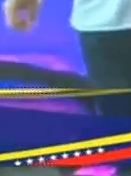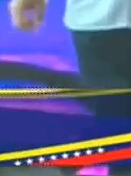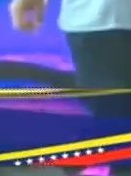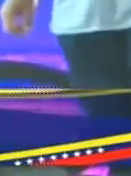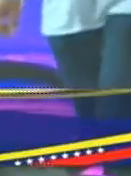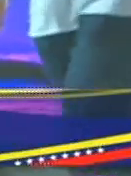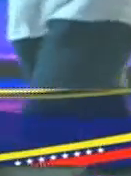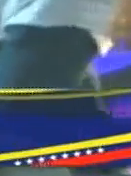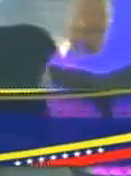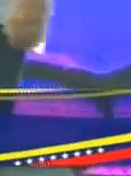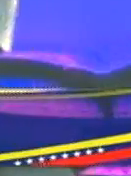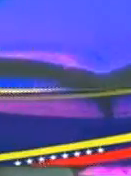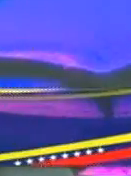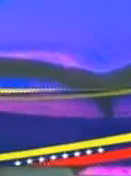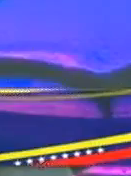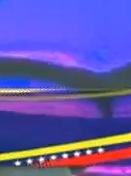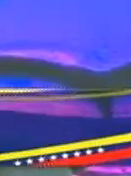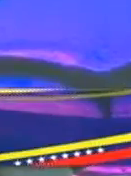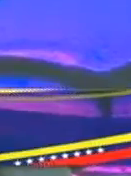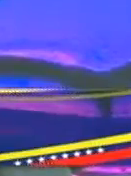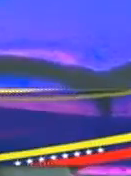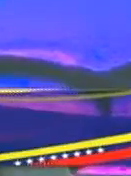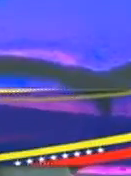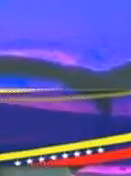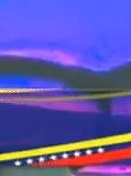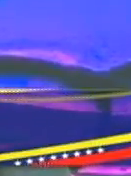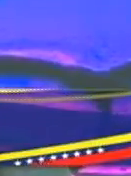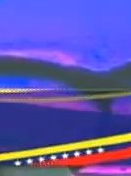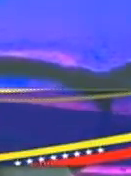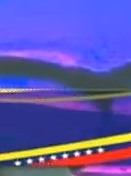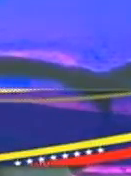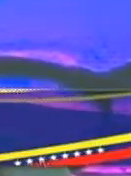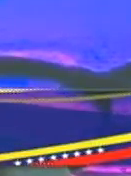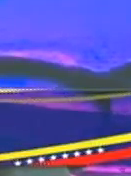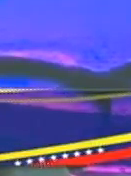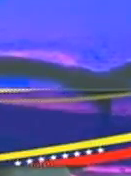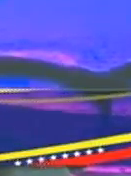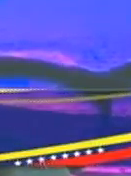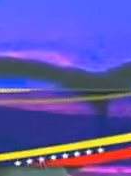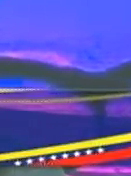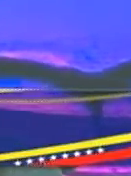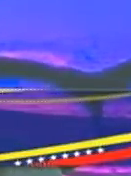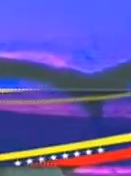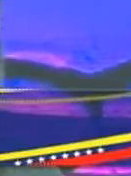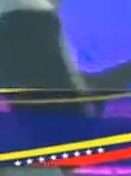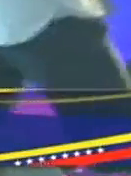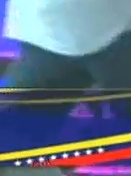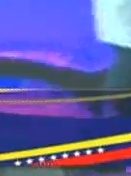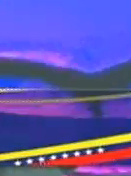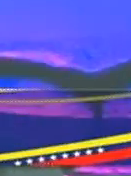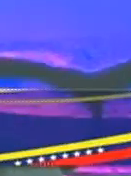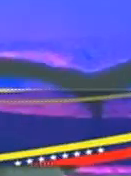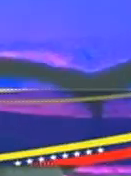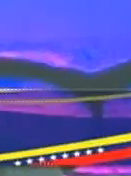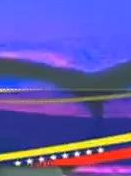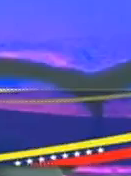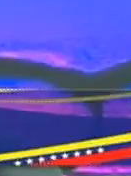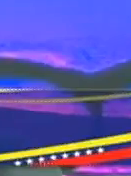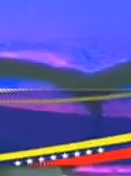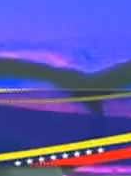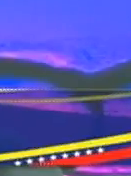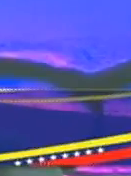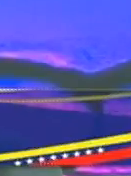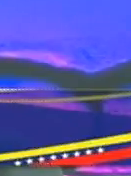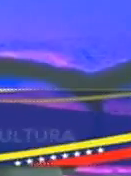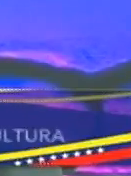Moros. Bienvenido al acto de clausura del 16º Congreso Nacional de